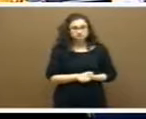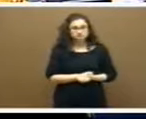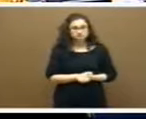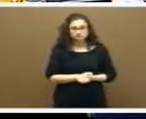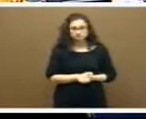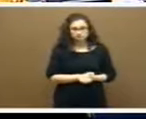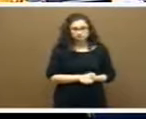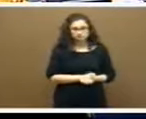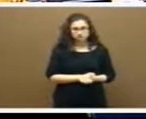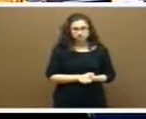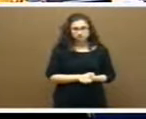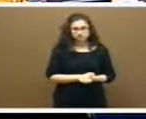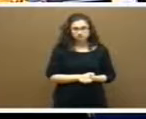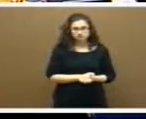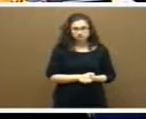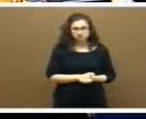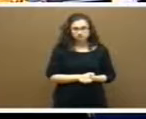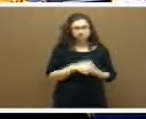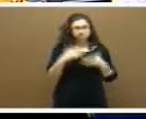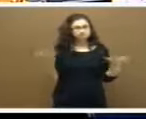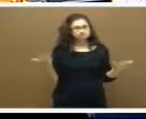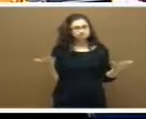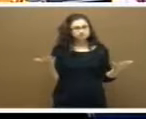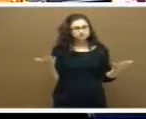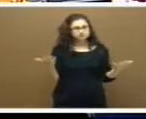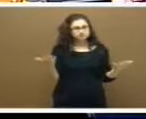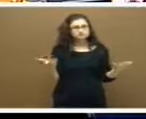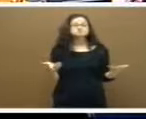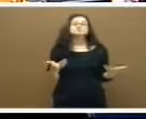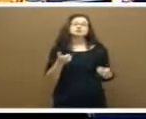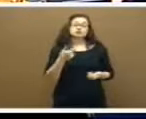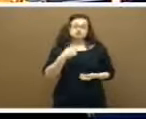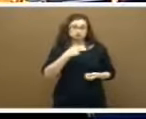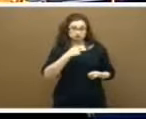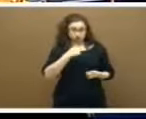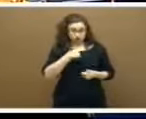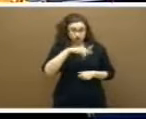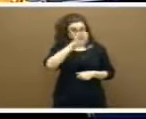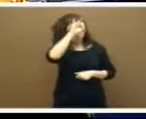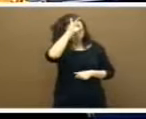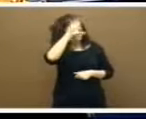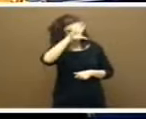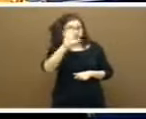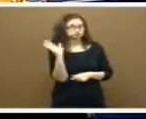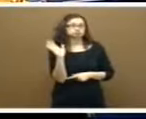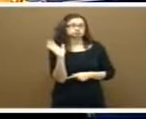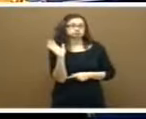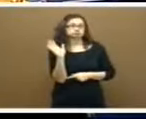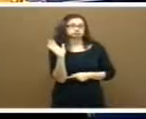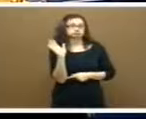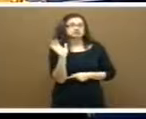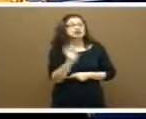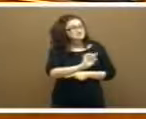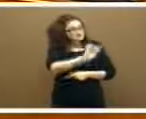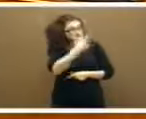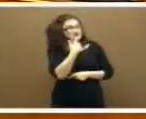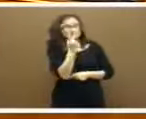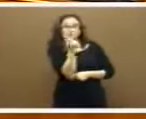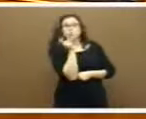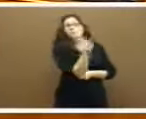Señoría, no salgo de mi asombro. Primero fue la